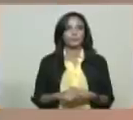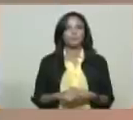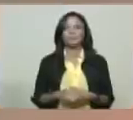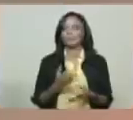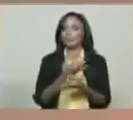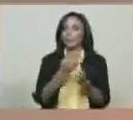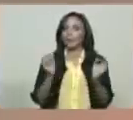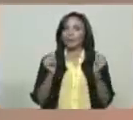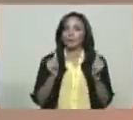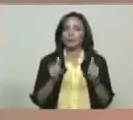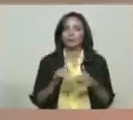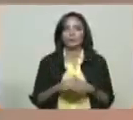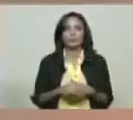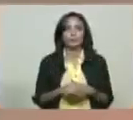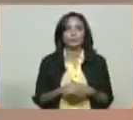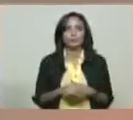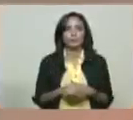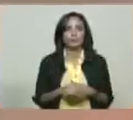Extraordinario.